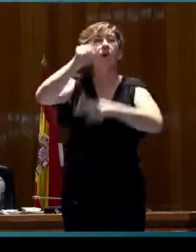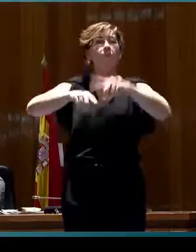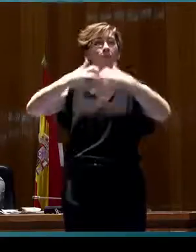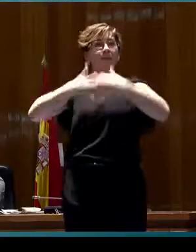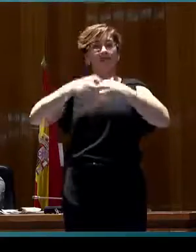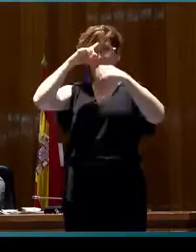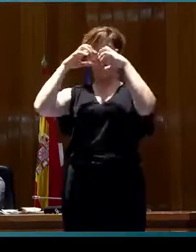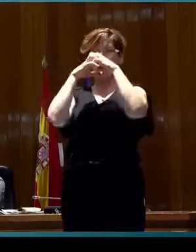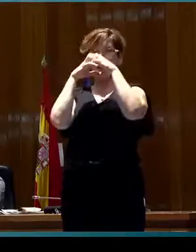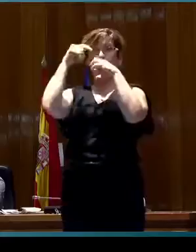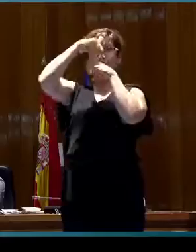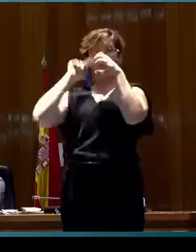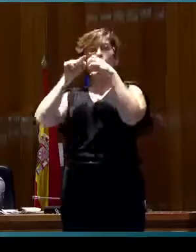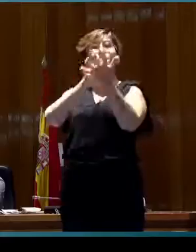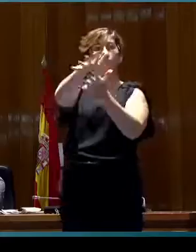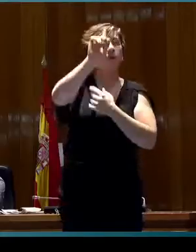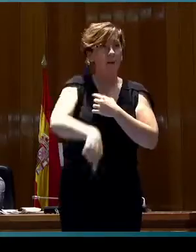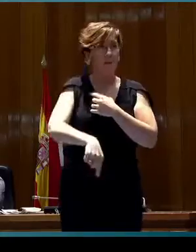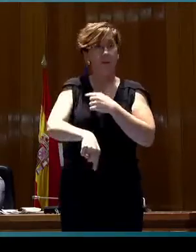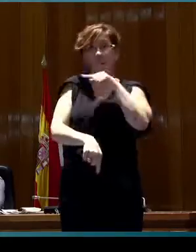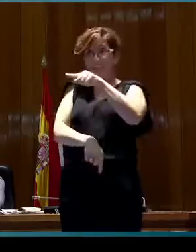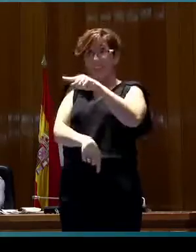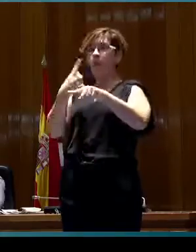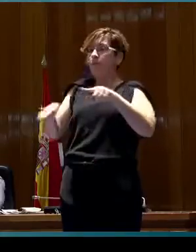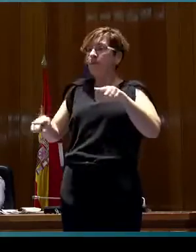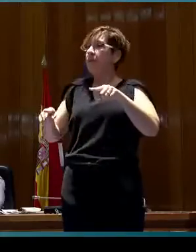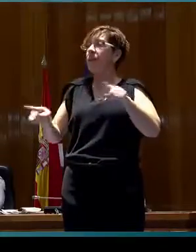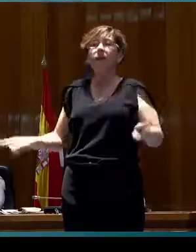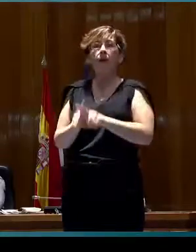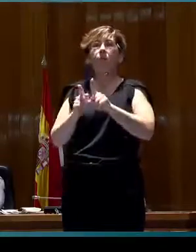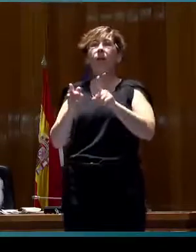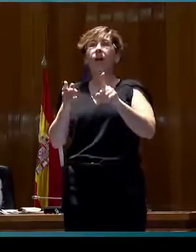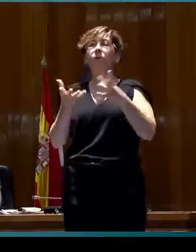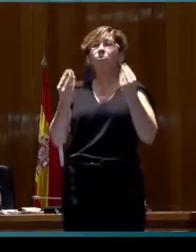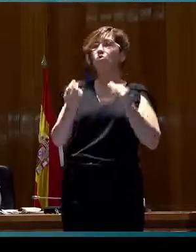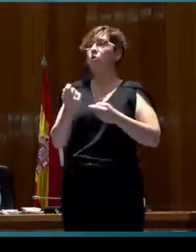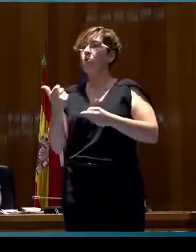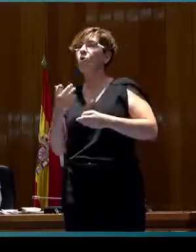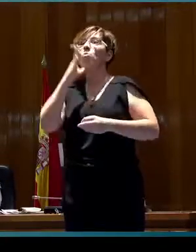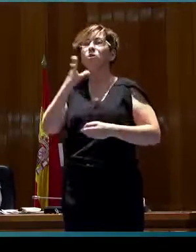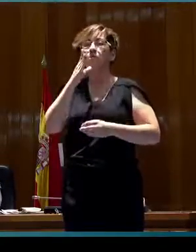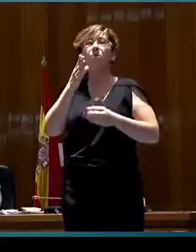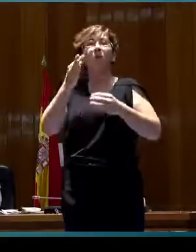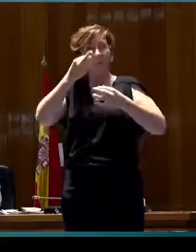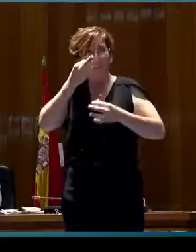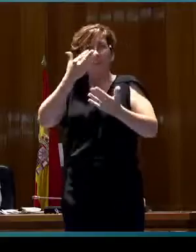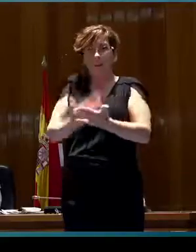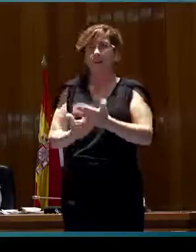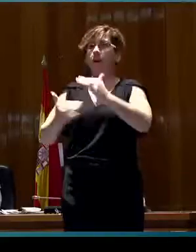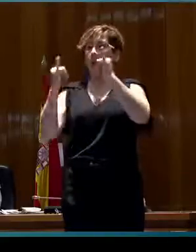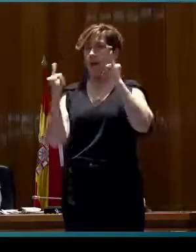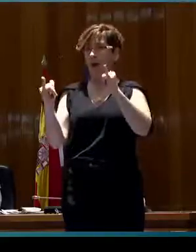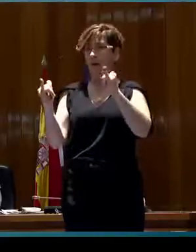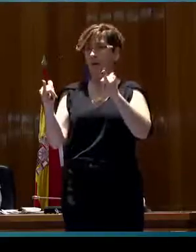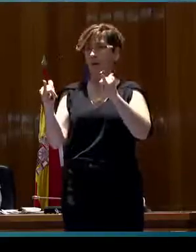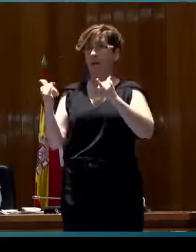como hablaba el doctor Reyes, pero lo cierto es que esas diferencias existen independientemente de a qué sean debidas. Bueno, y por finalizar,